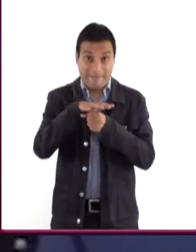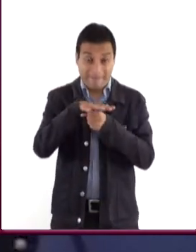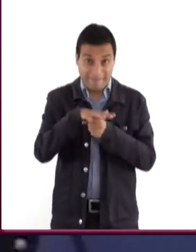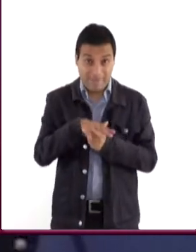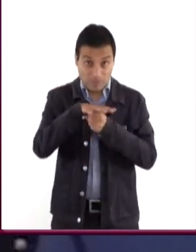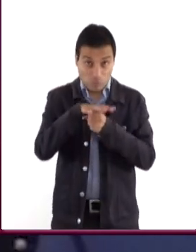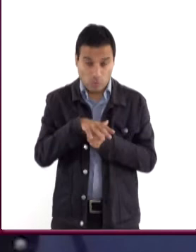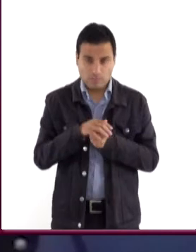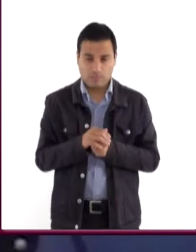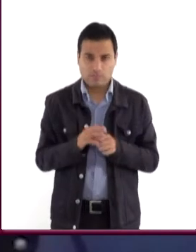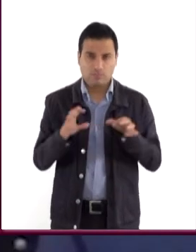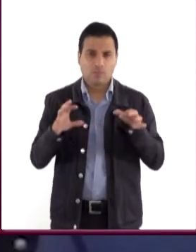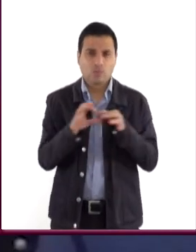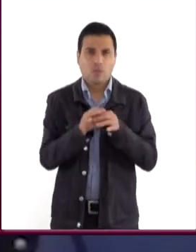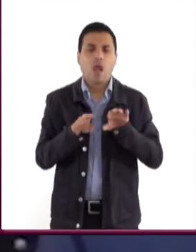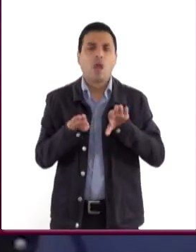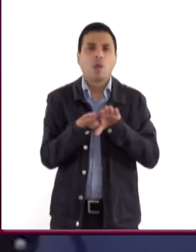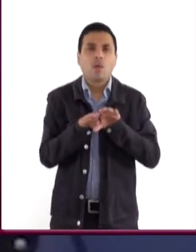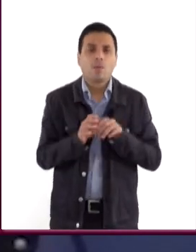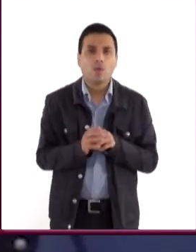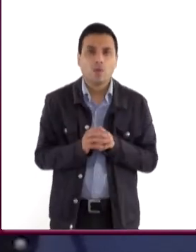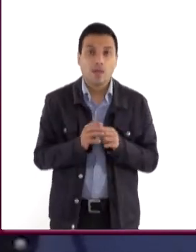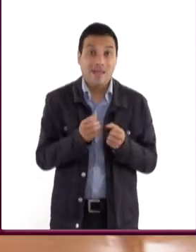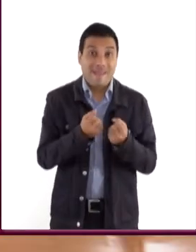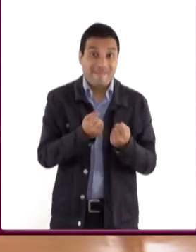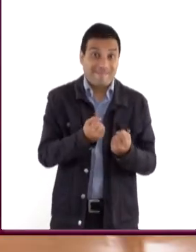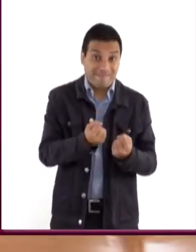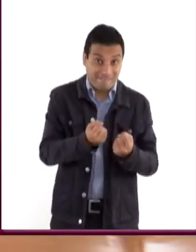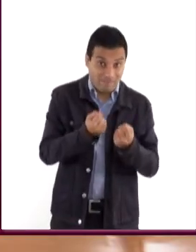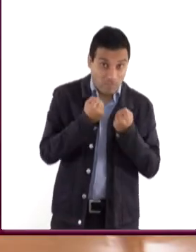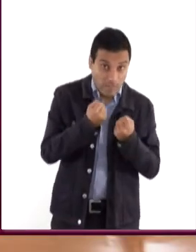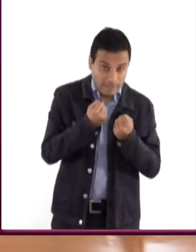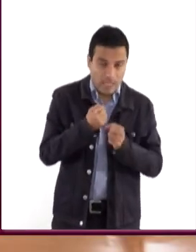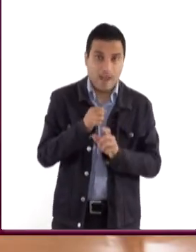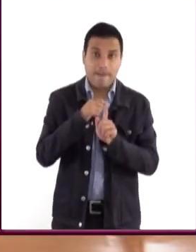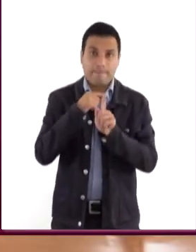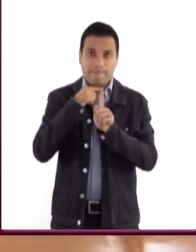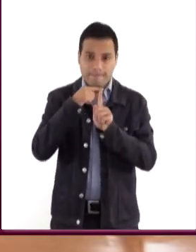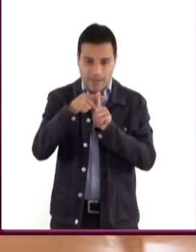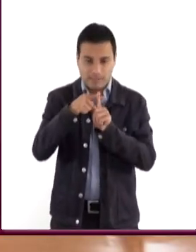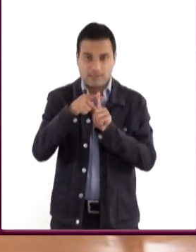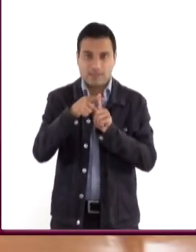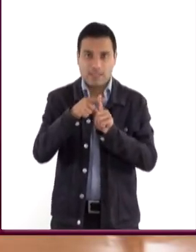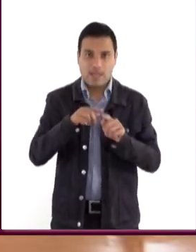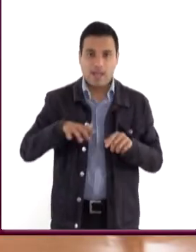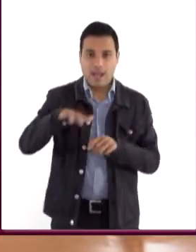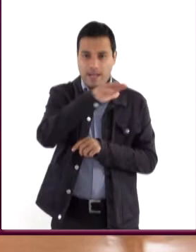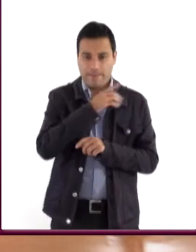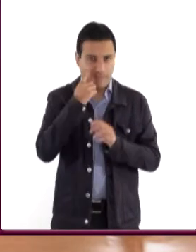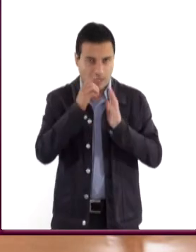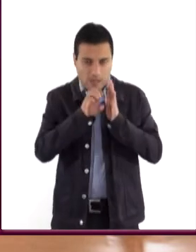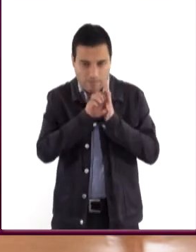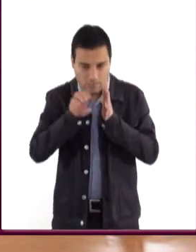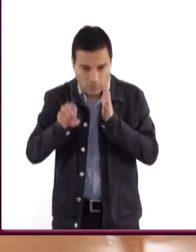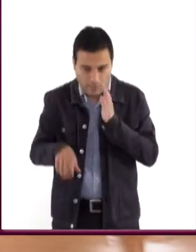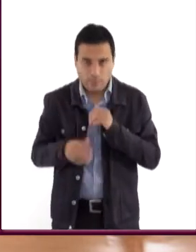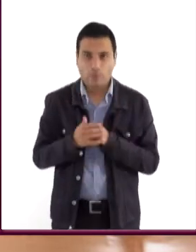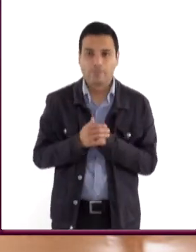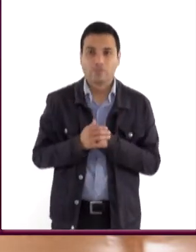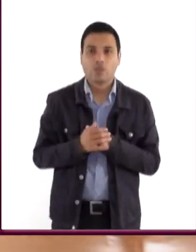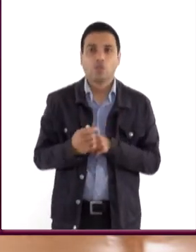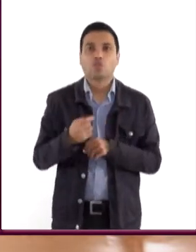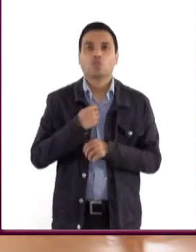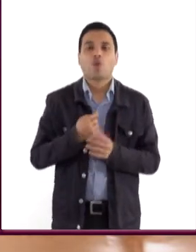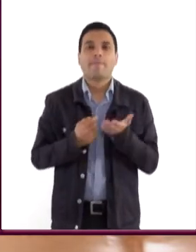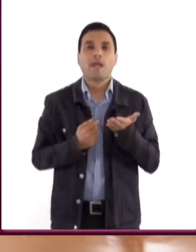se vincula la fuerza y el área. El típico ejemplo es si yo agarro y pongo